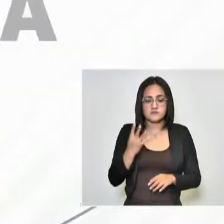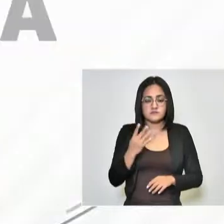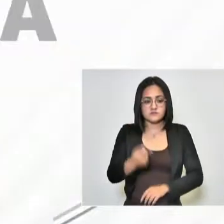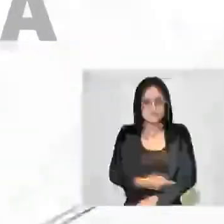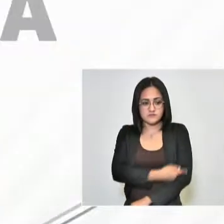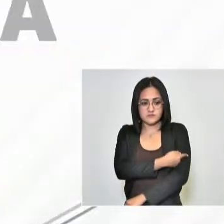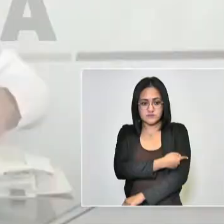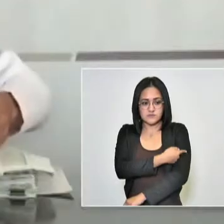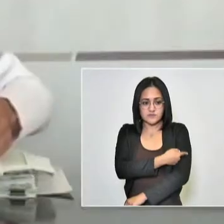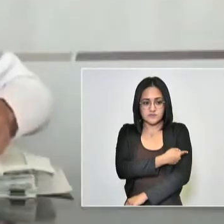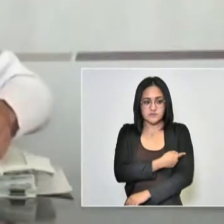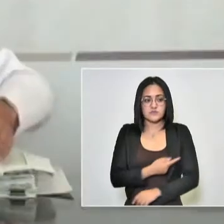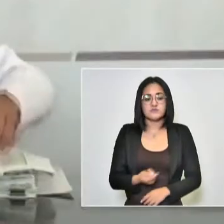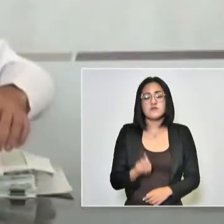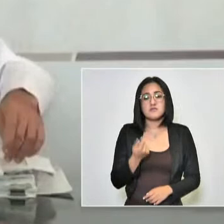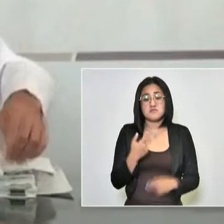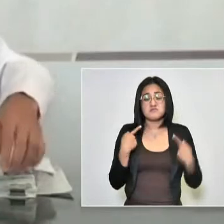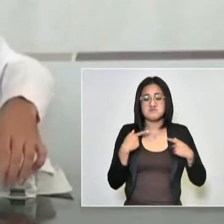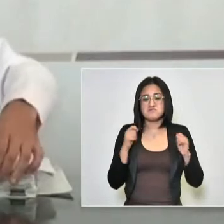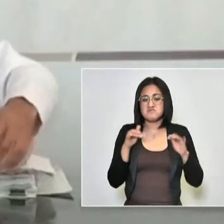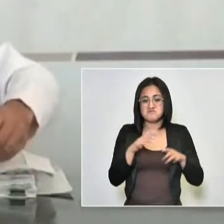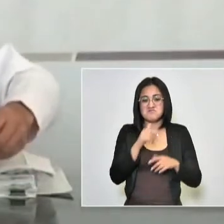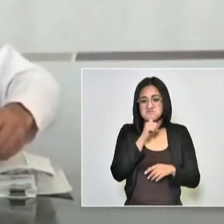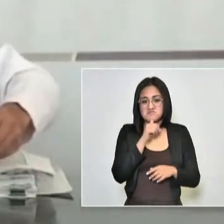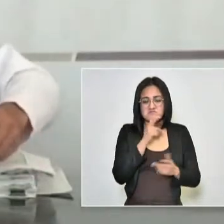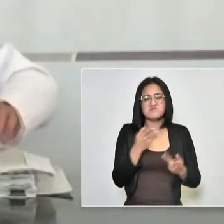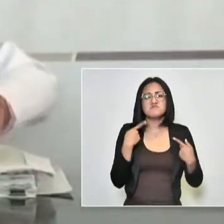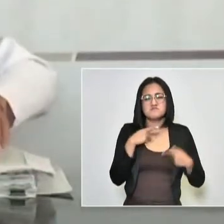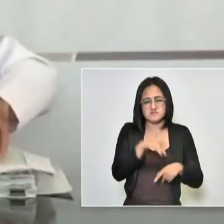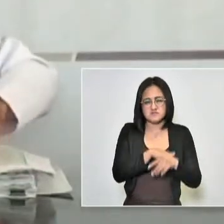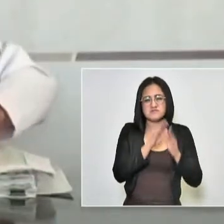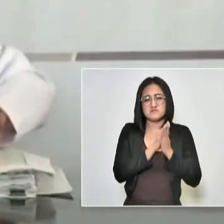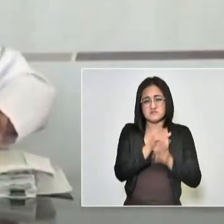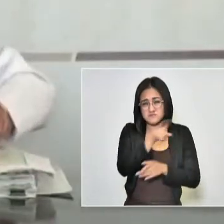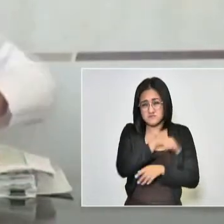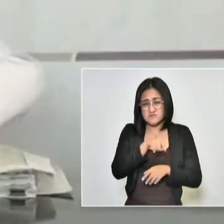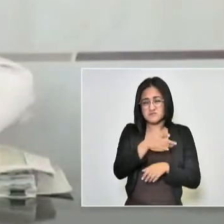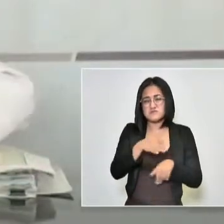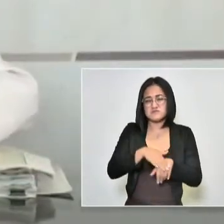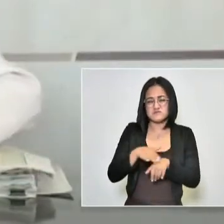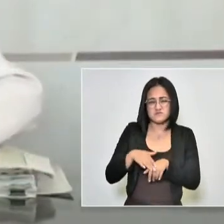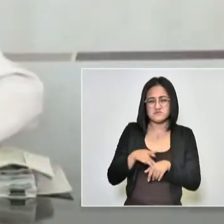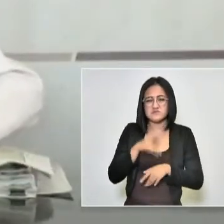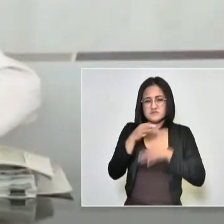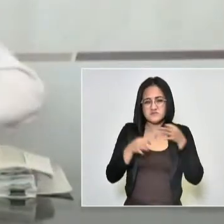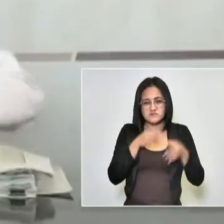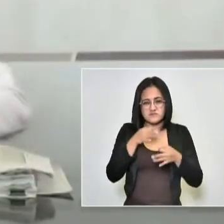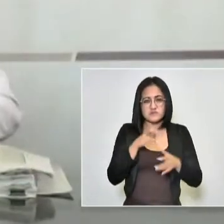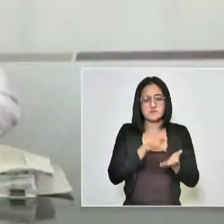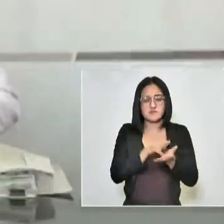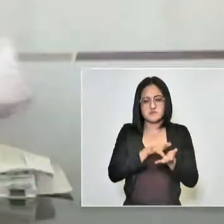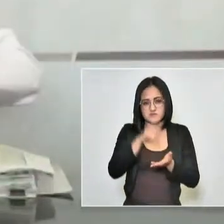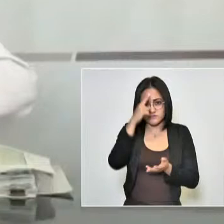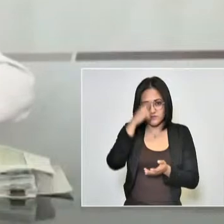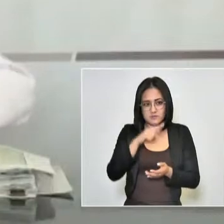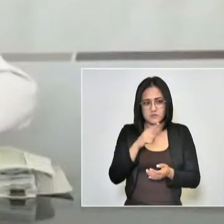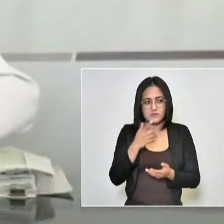17,844 vacunas, poca afluencia. Medios de comunicación, una vez más, apoyo